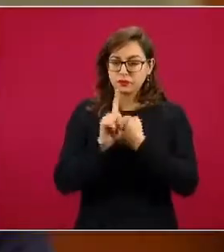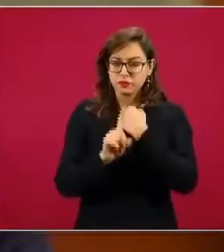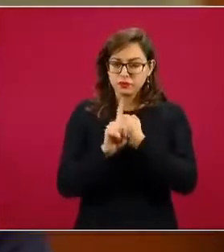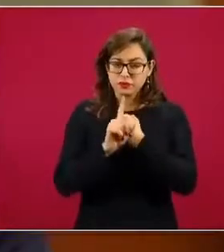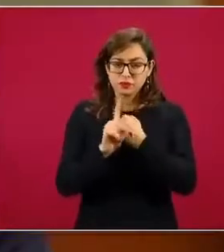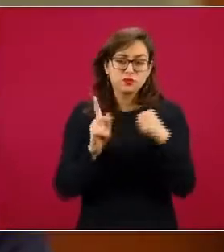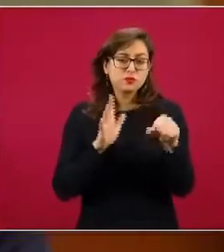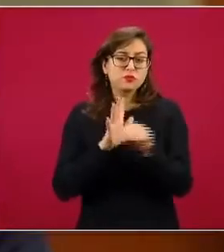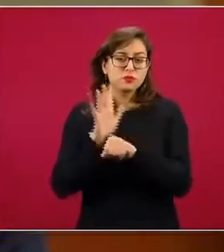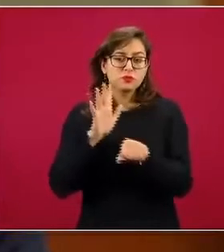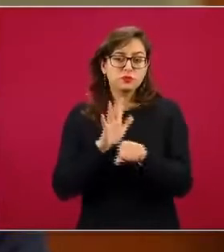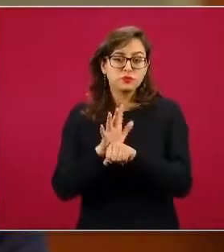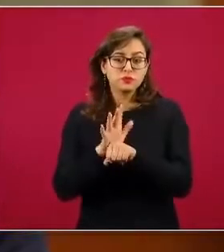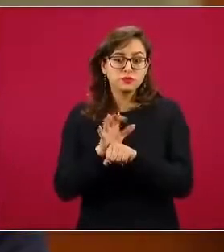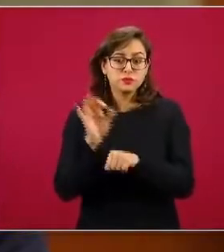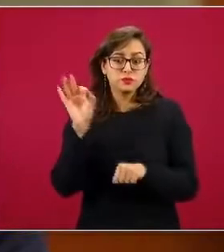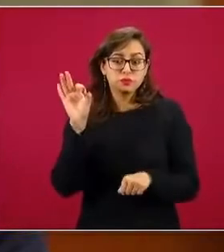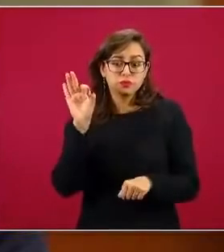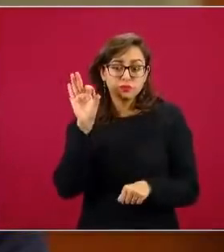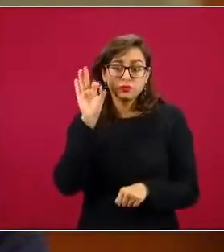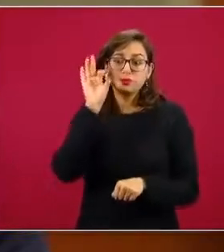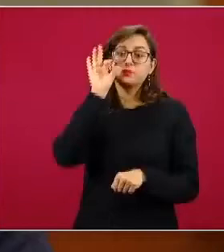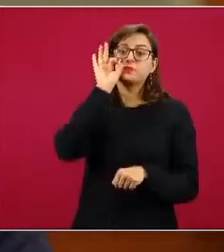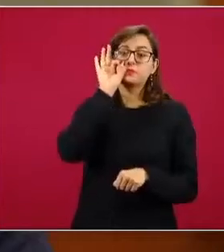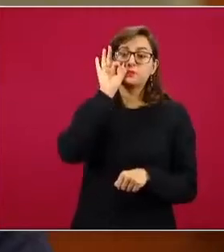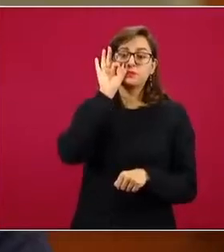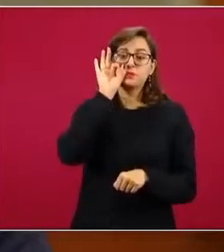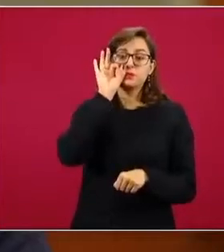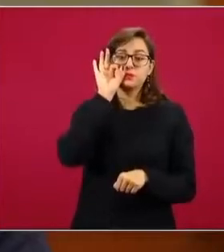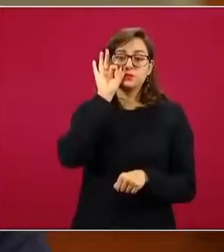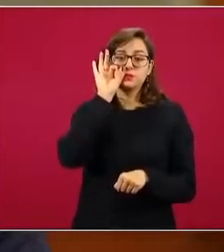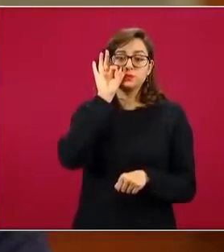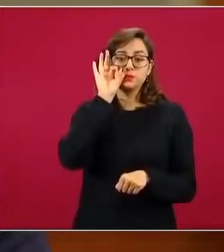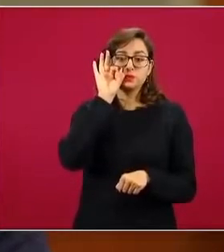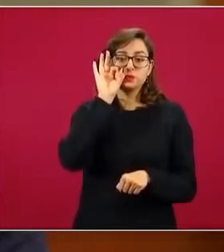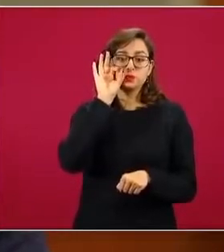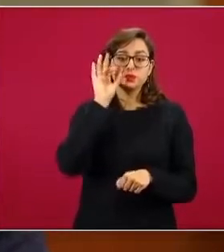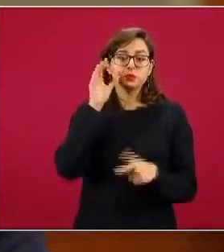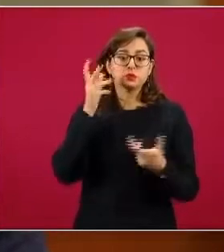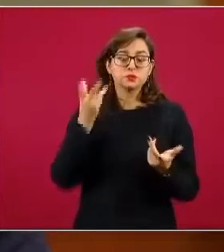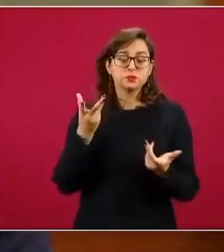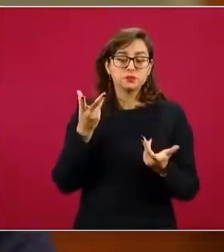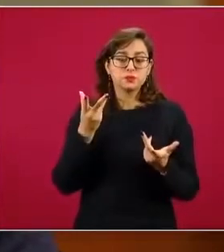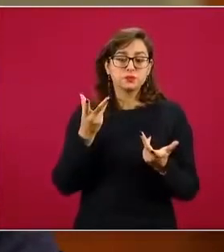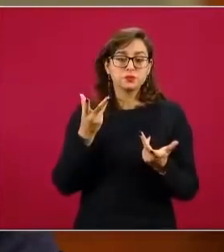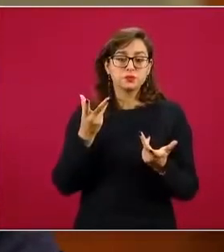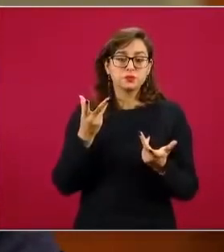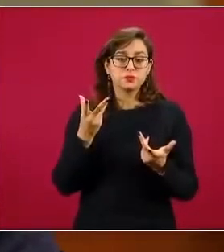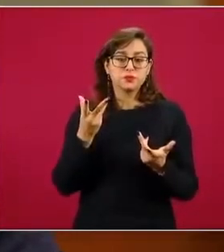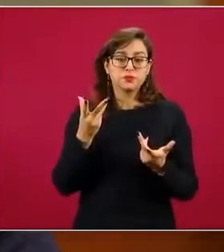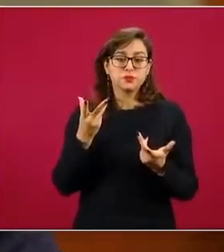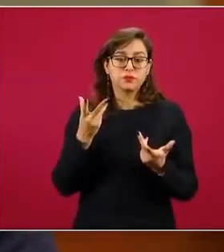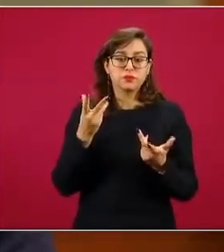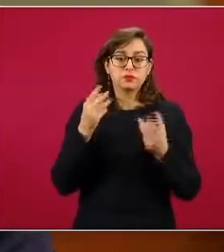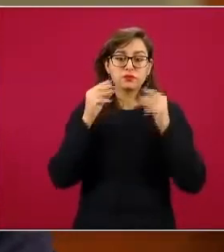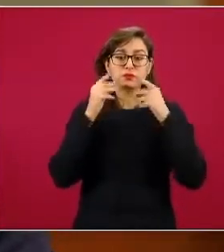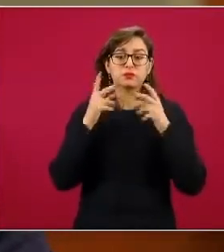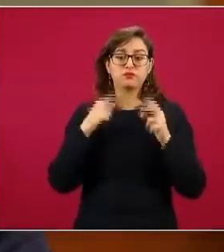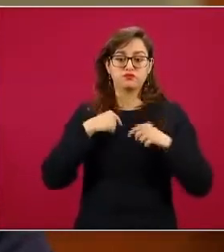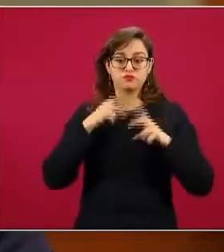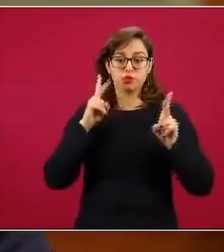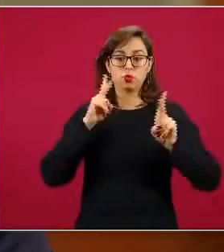la válvula es cuando esta válvula permite que yo